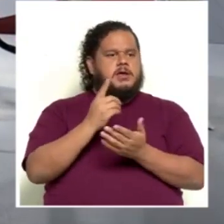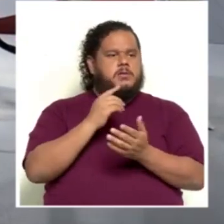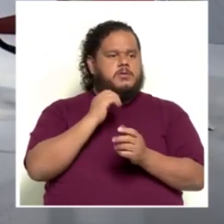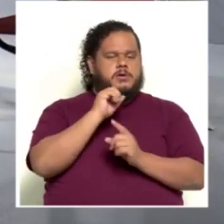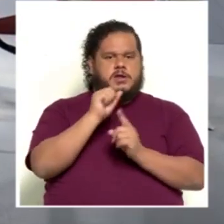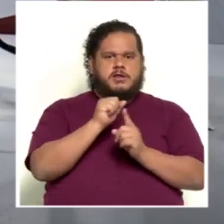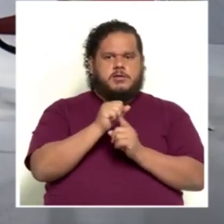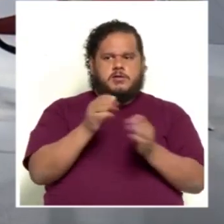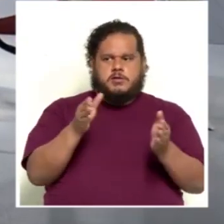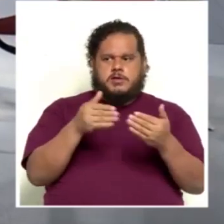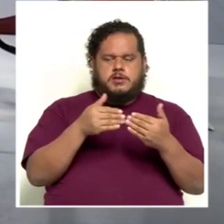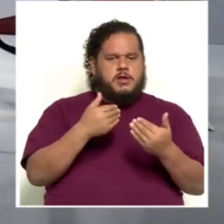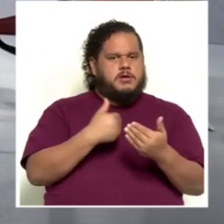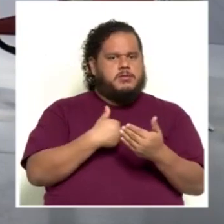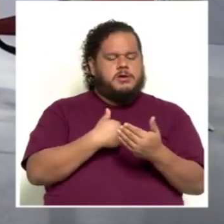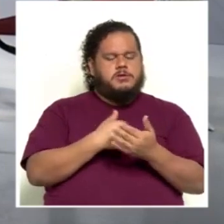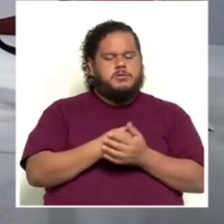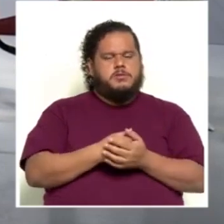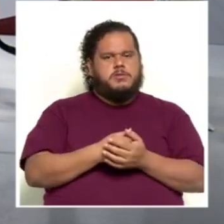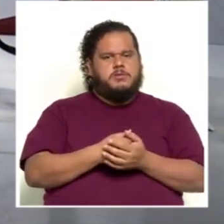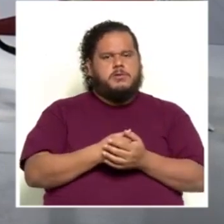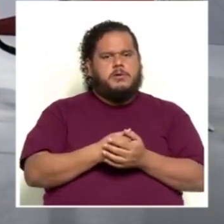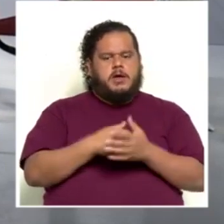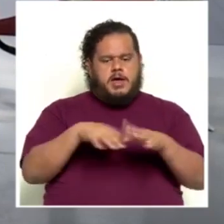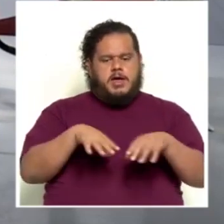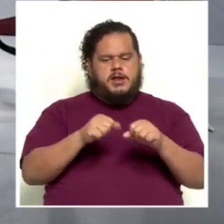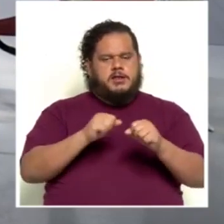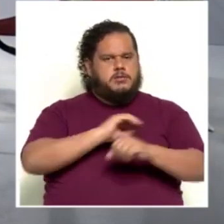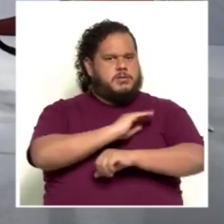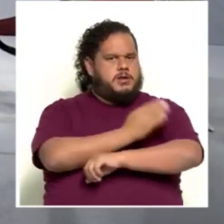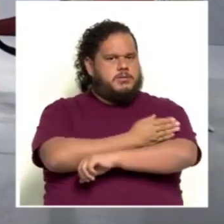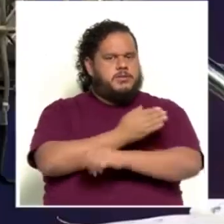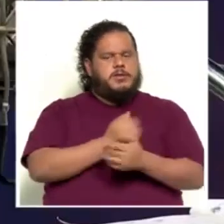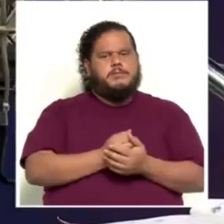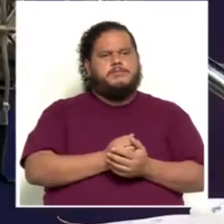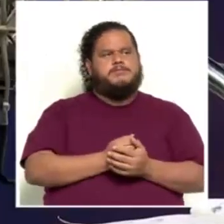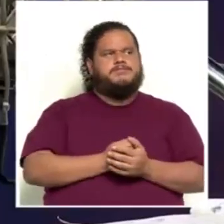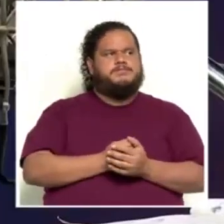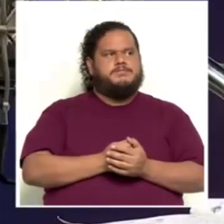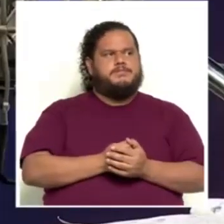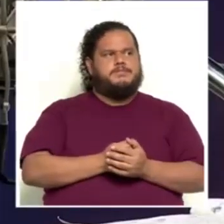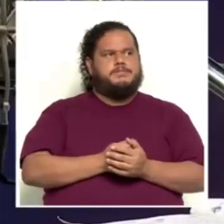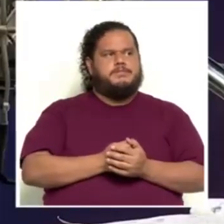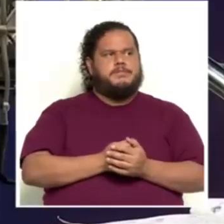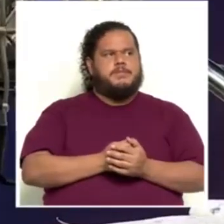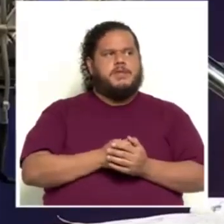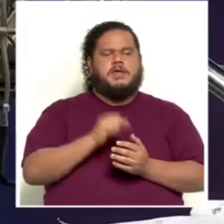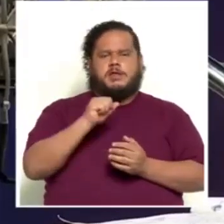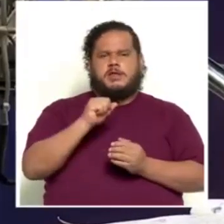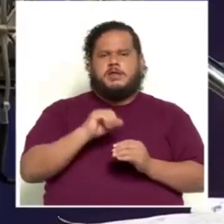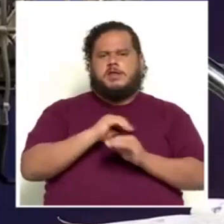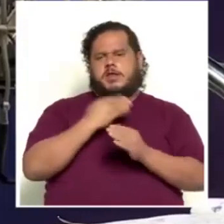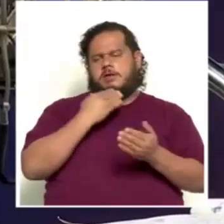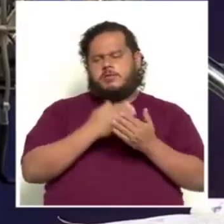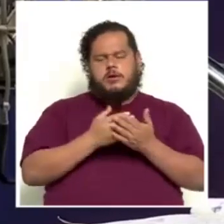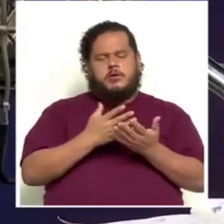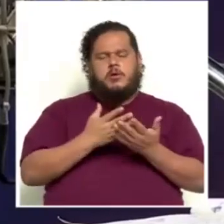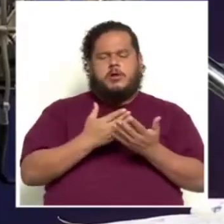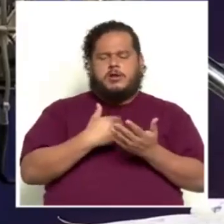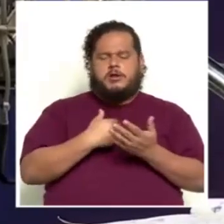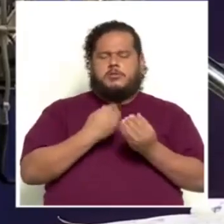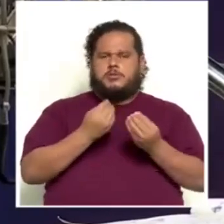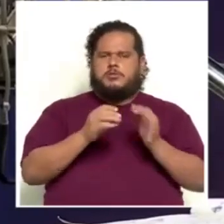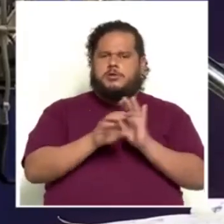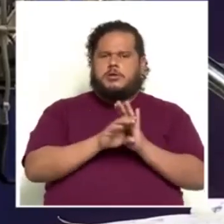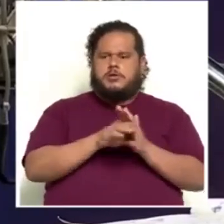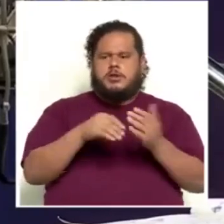tan cerrada como la tuvo al asumir el poder? Sí, bueno, hay, repito, múltiples ejemplos de lo que se ha llamado